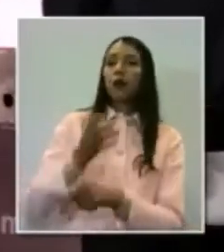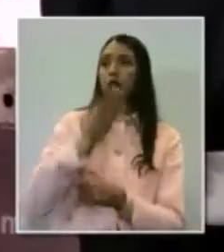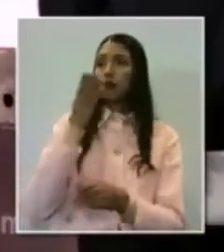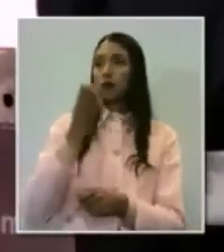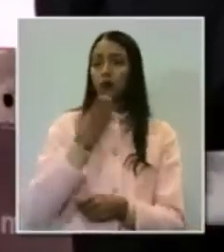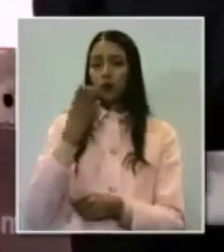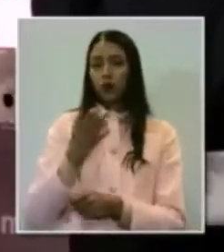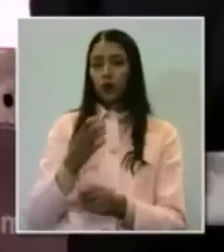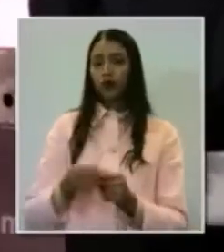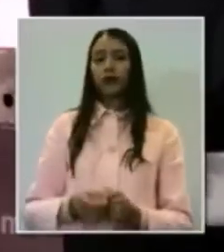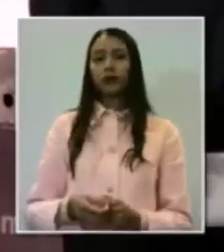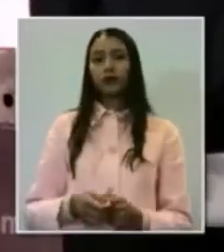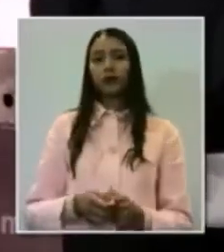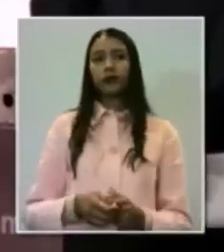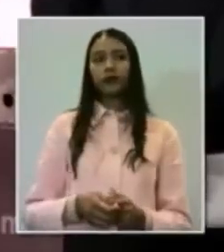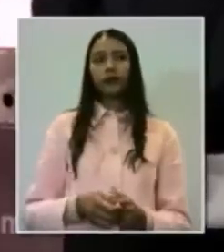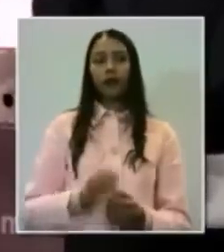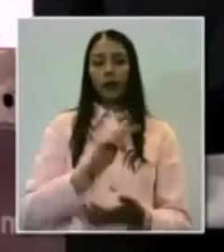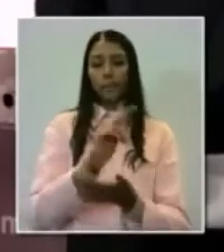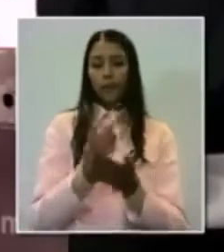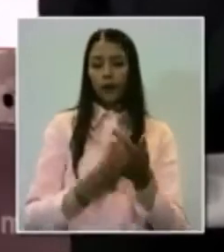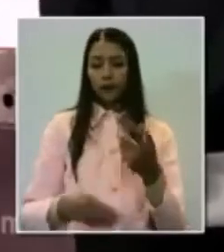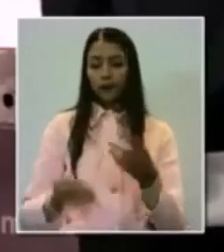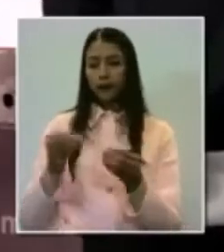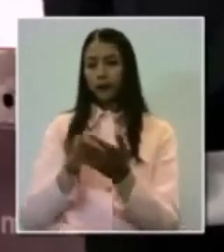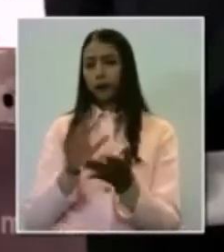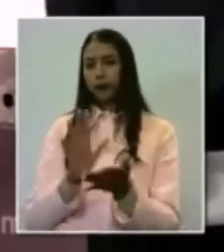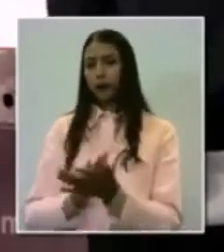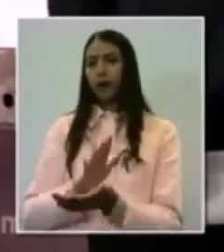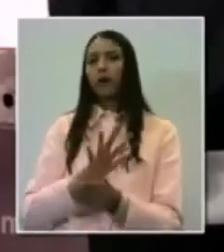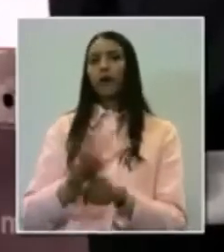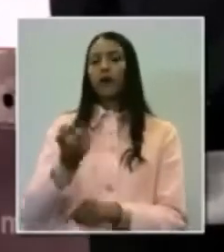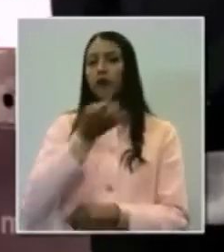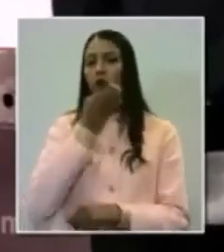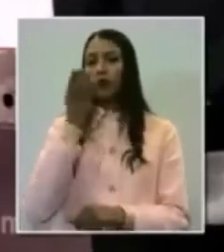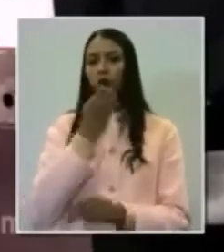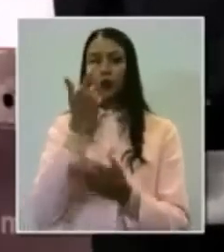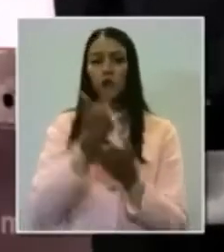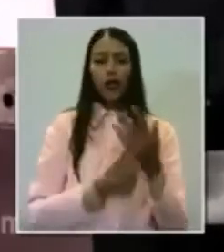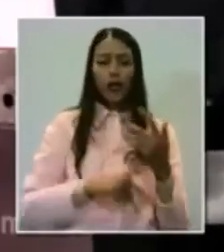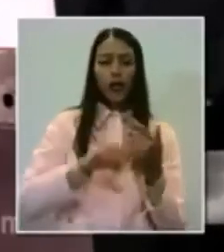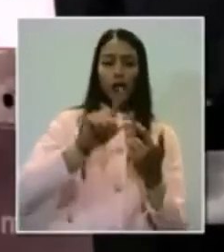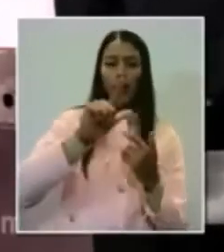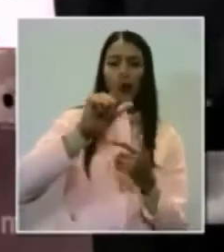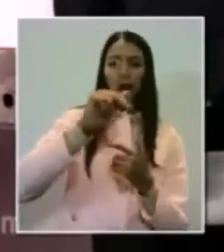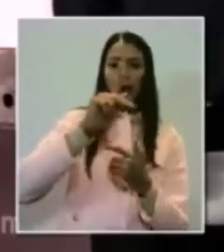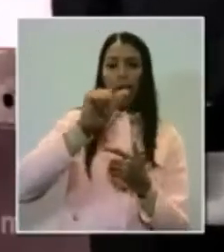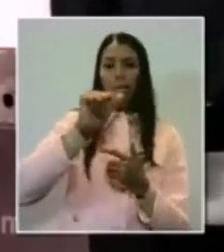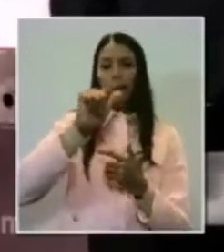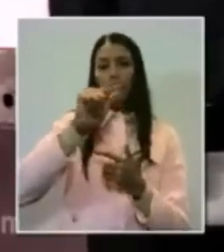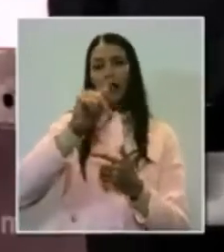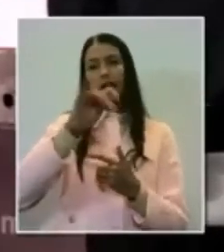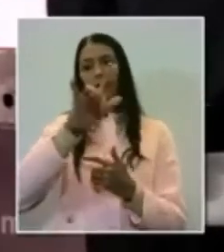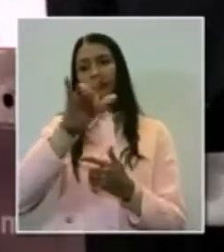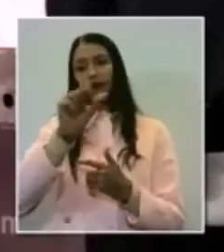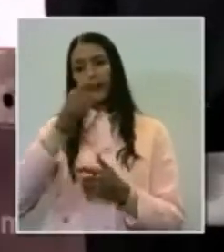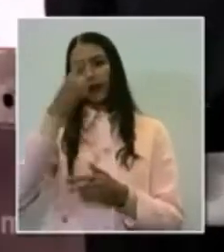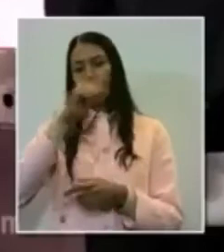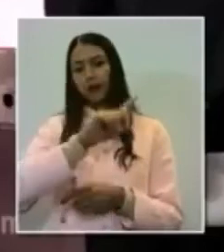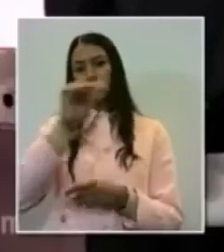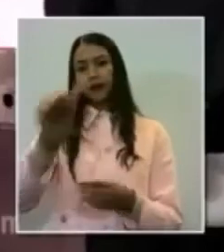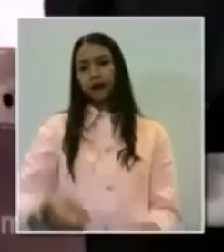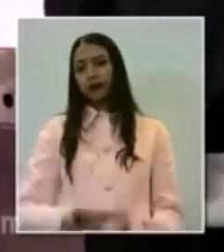se mandaron justamente planeación, estableció ahí cuáles son las escuelas y cuál es la plantilla de esa escuela para posteriormente